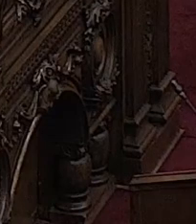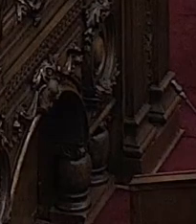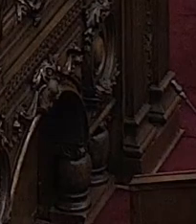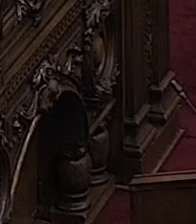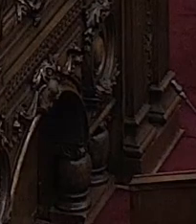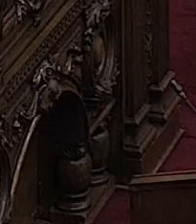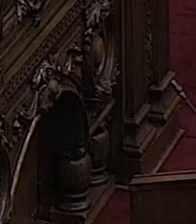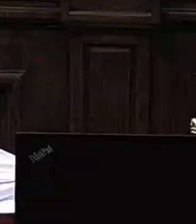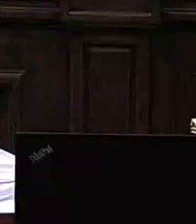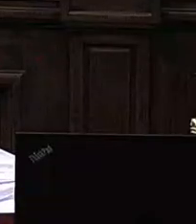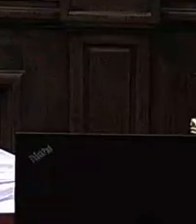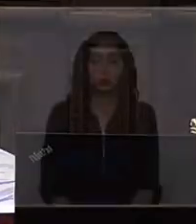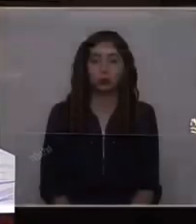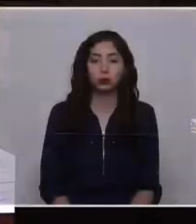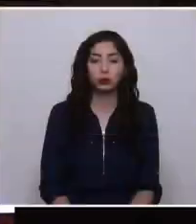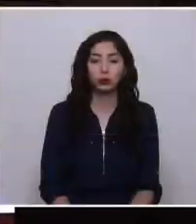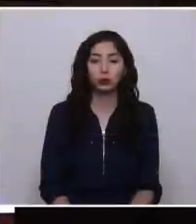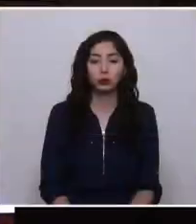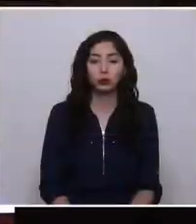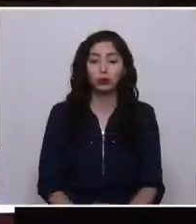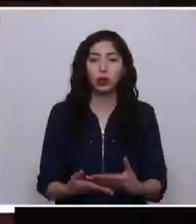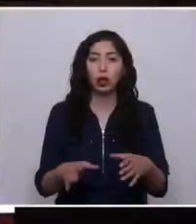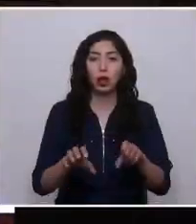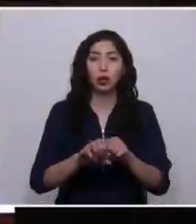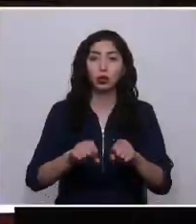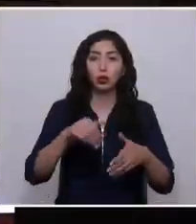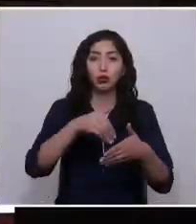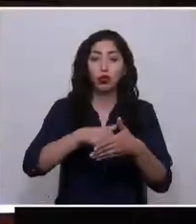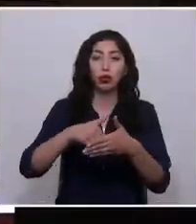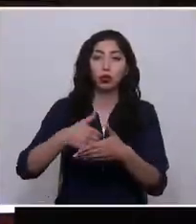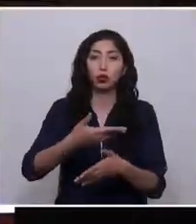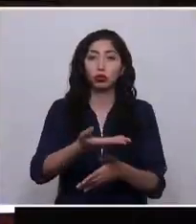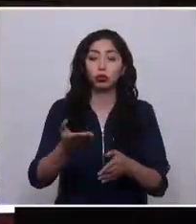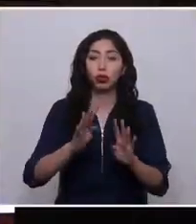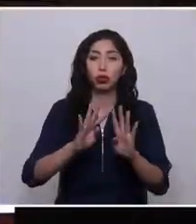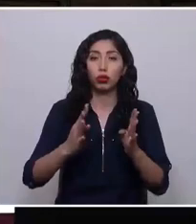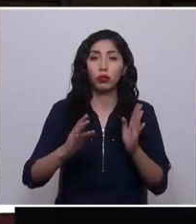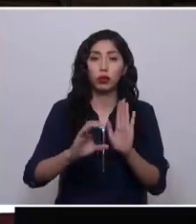Han emitido su voto, señoras y señores convencionales.